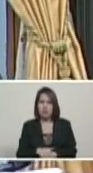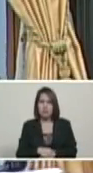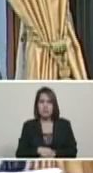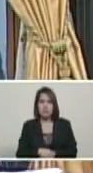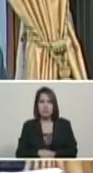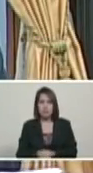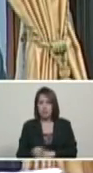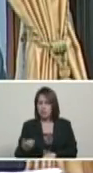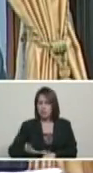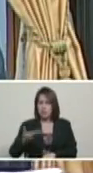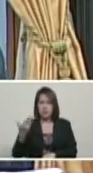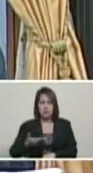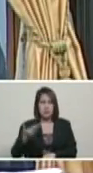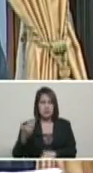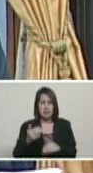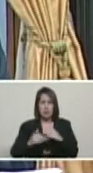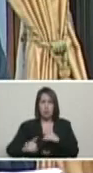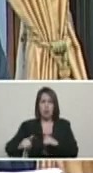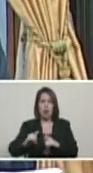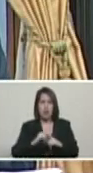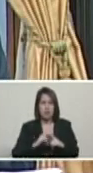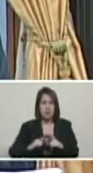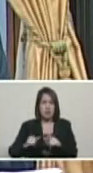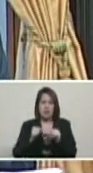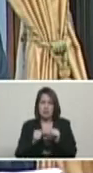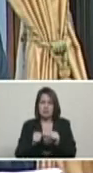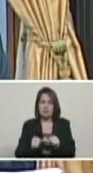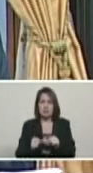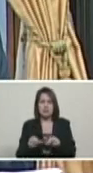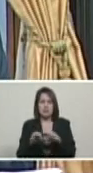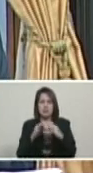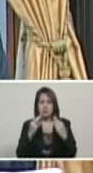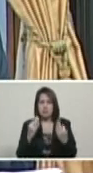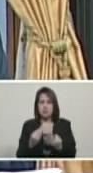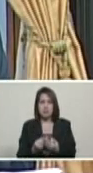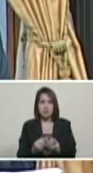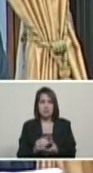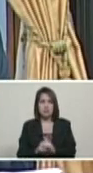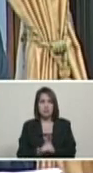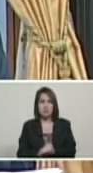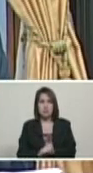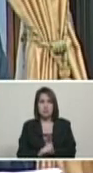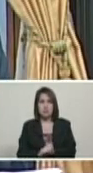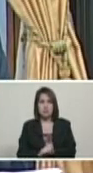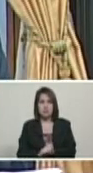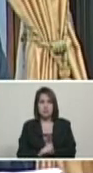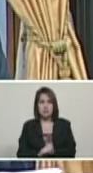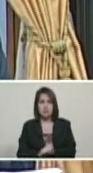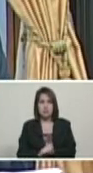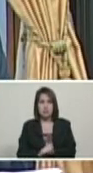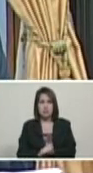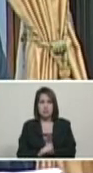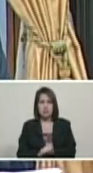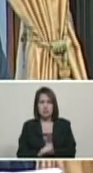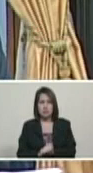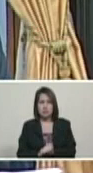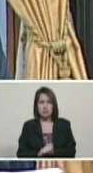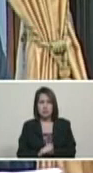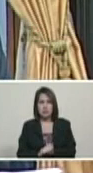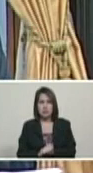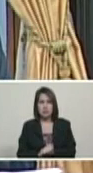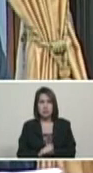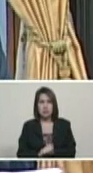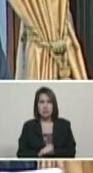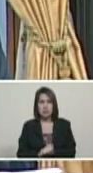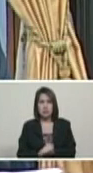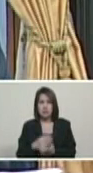de estabilidad, de igualdad, de felicidad. Cuando se hable de igualdad social en